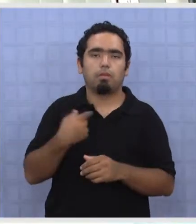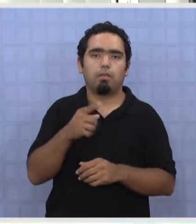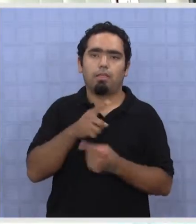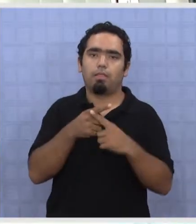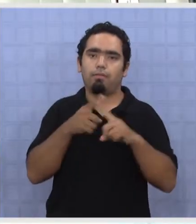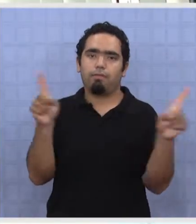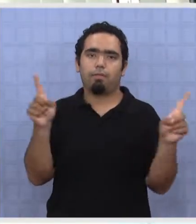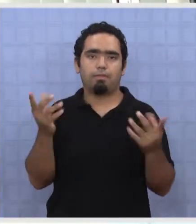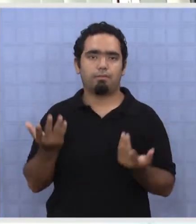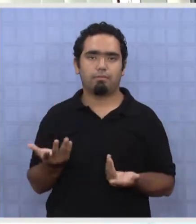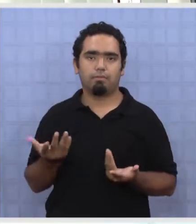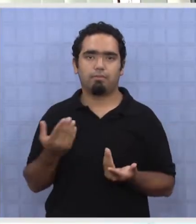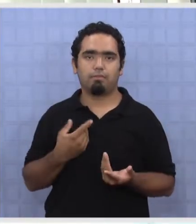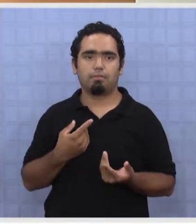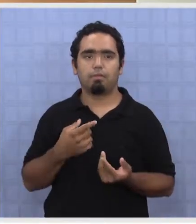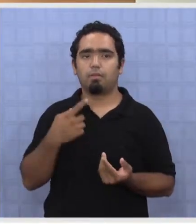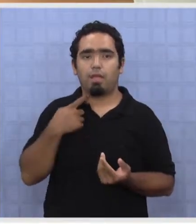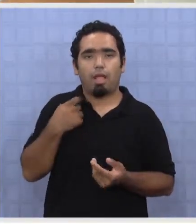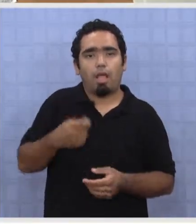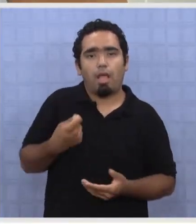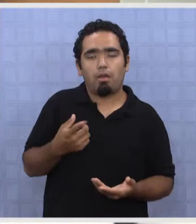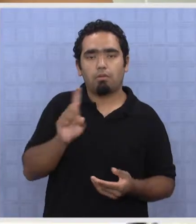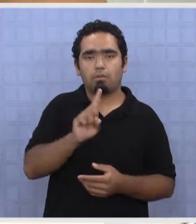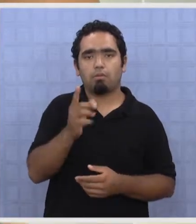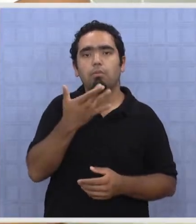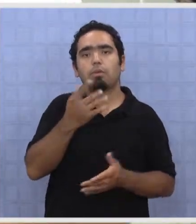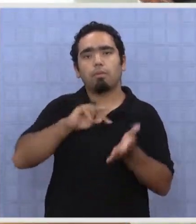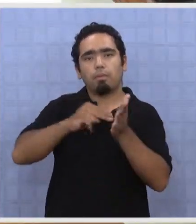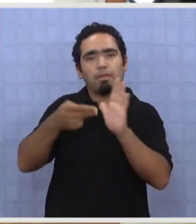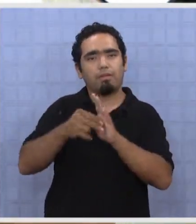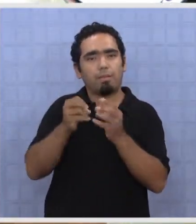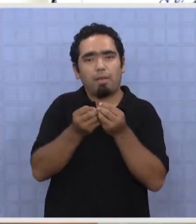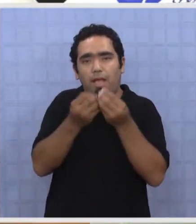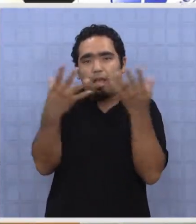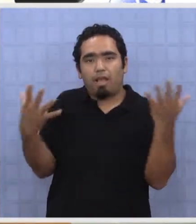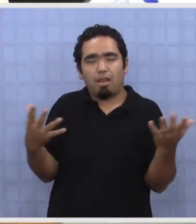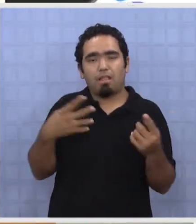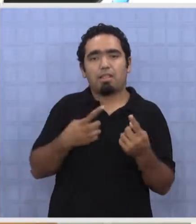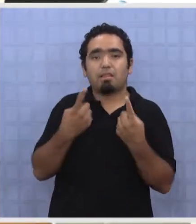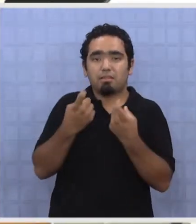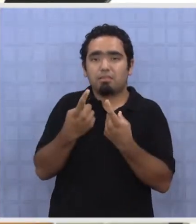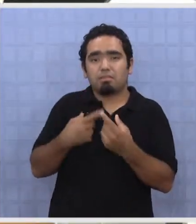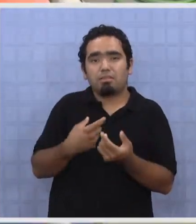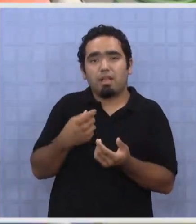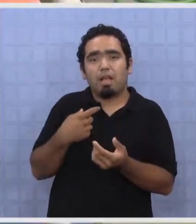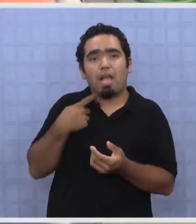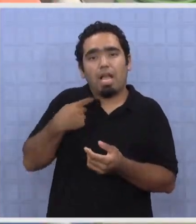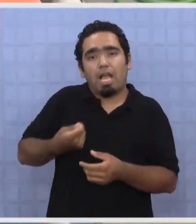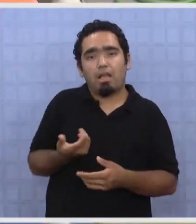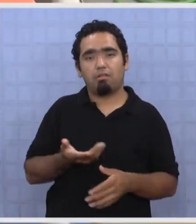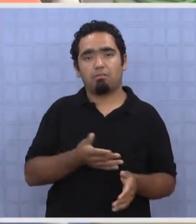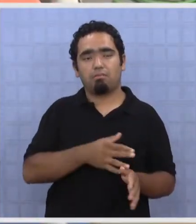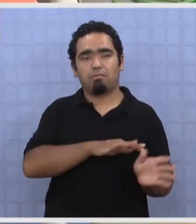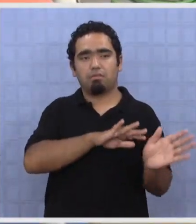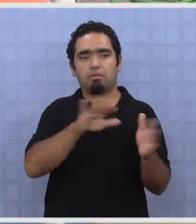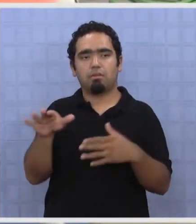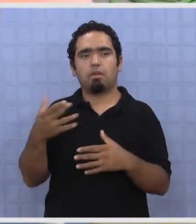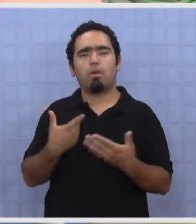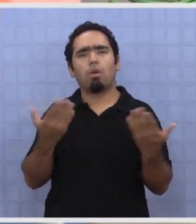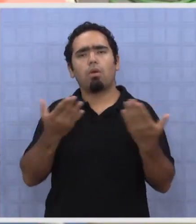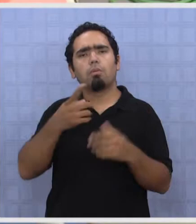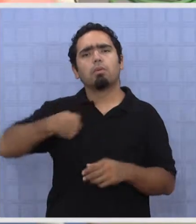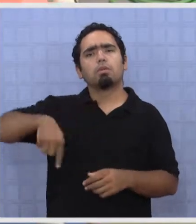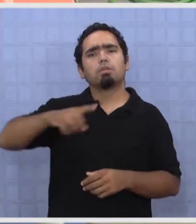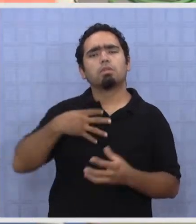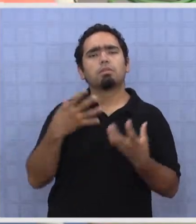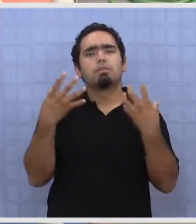ya no es que sea caro, es que ya el problema es tan grande que es lo que vale. Pero, ¿qué tan